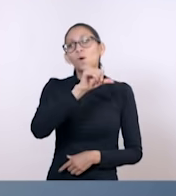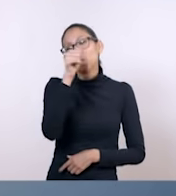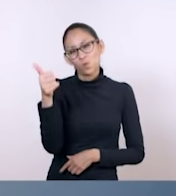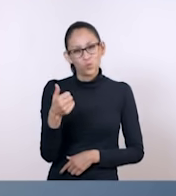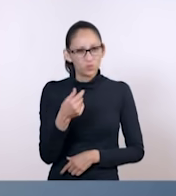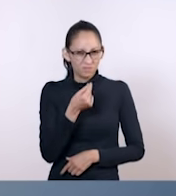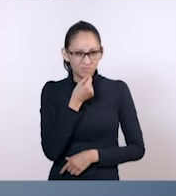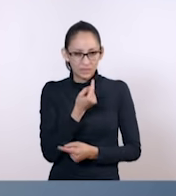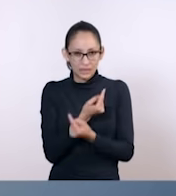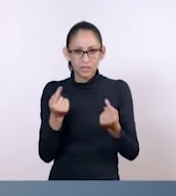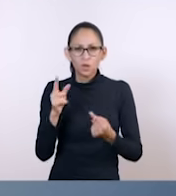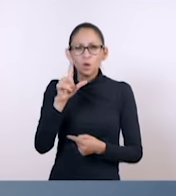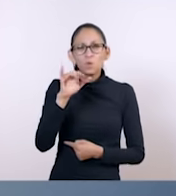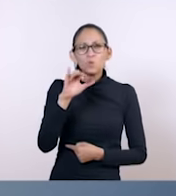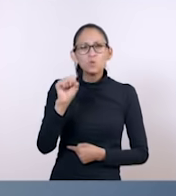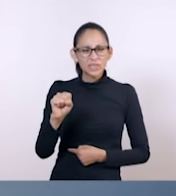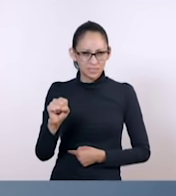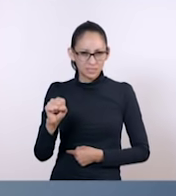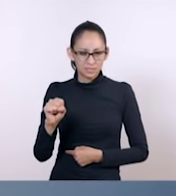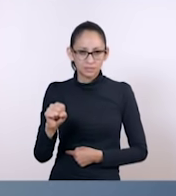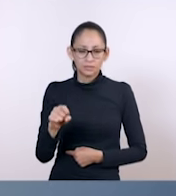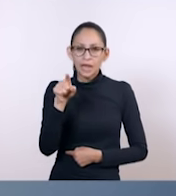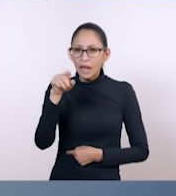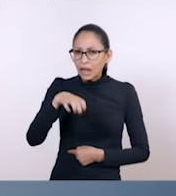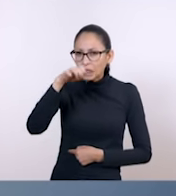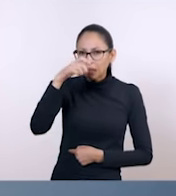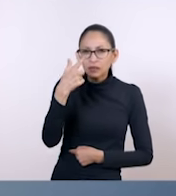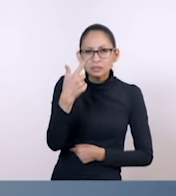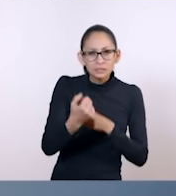Coahuila. Espera, tiene siete años.